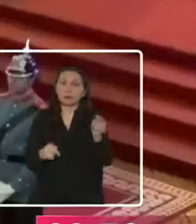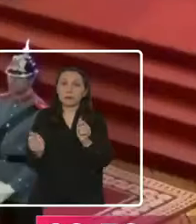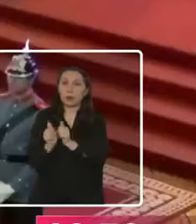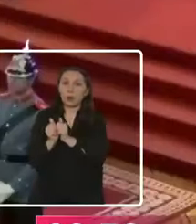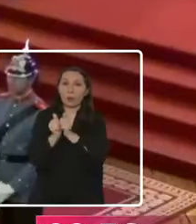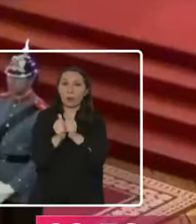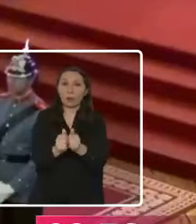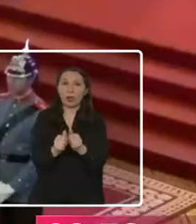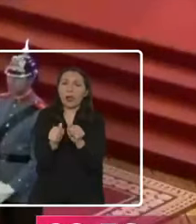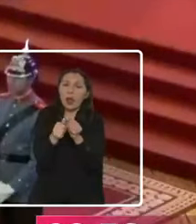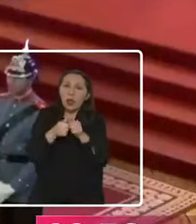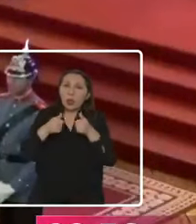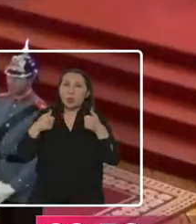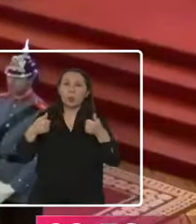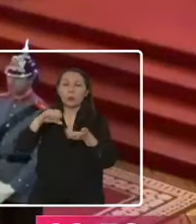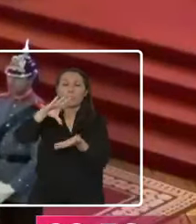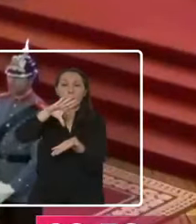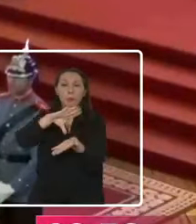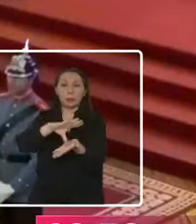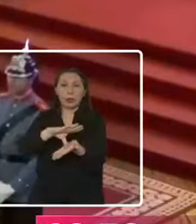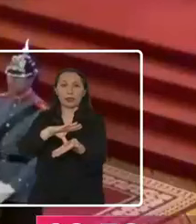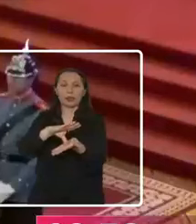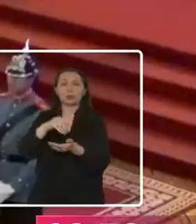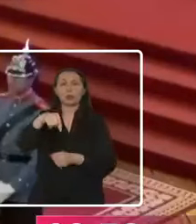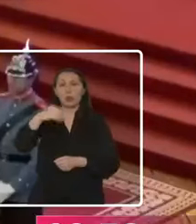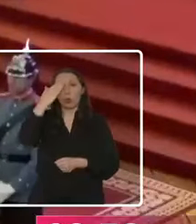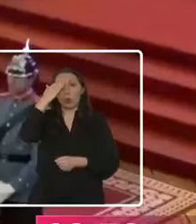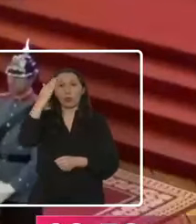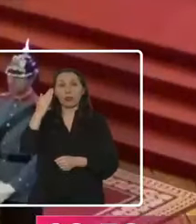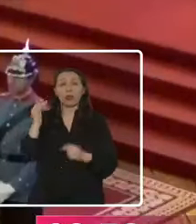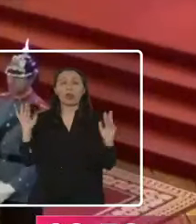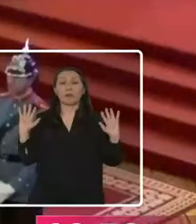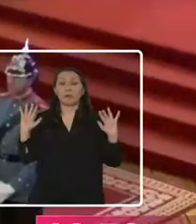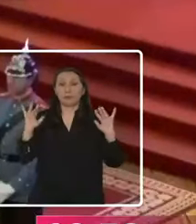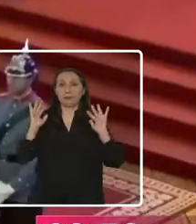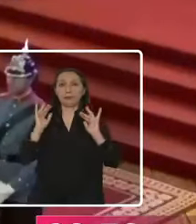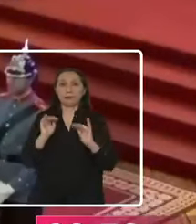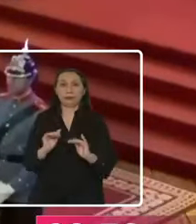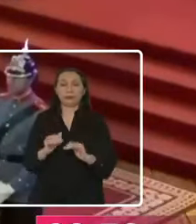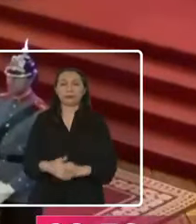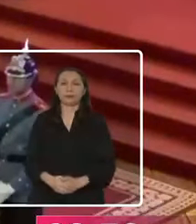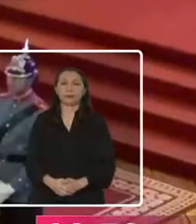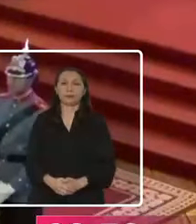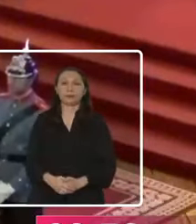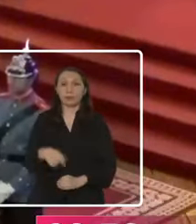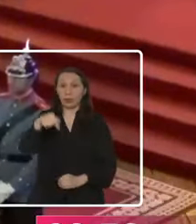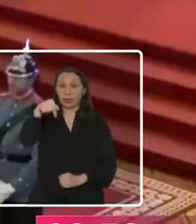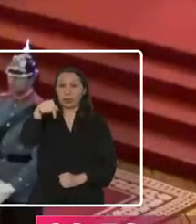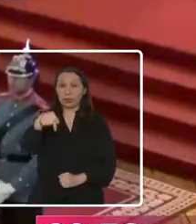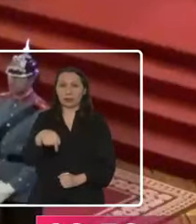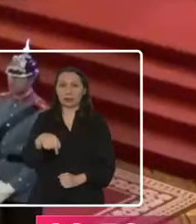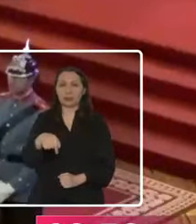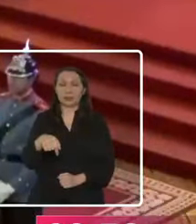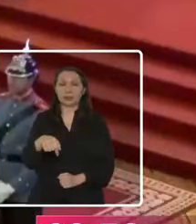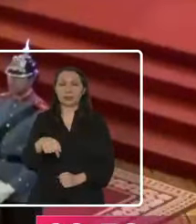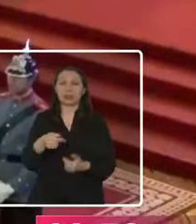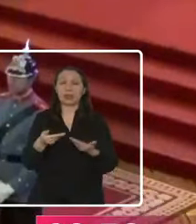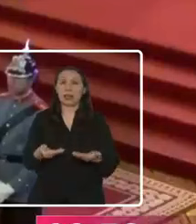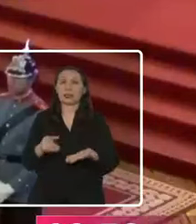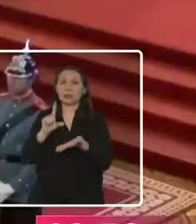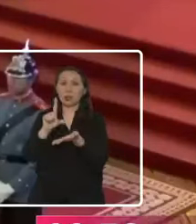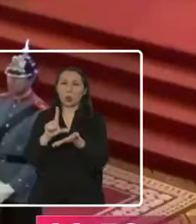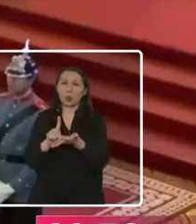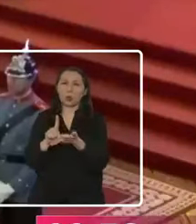acompañan. Autoridades del país que hoy día aquí nos congregamos. Aquí, en este